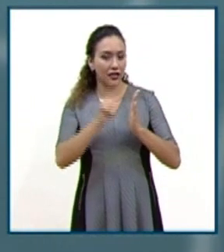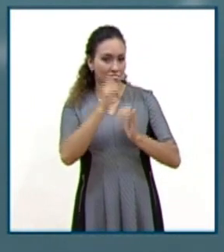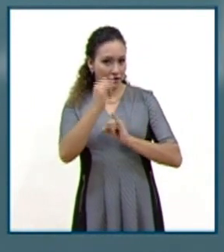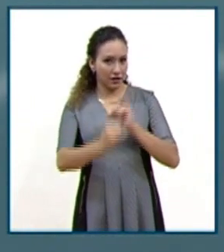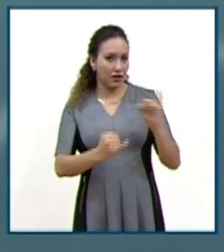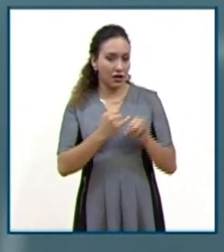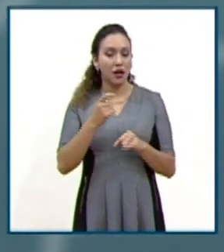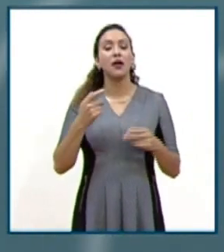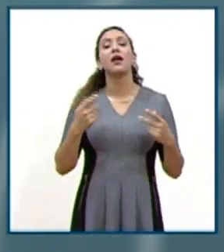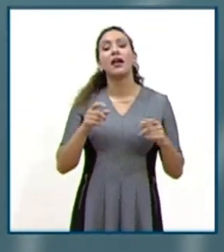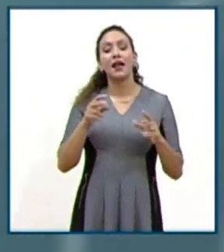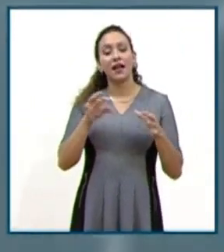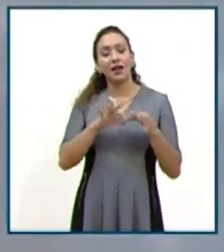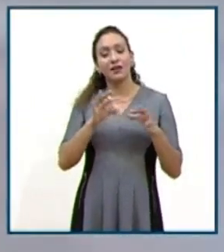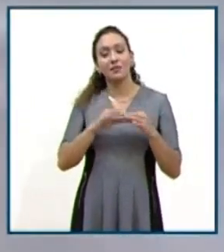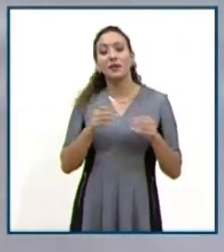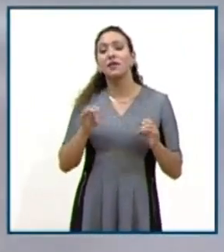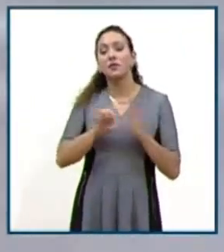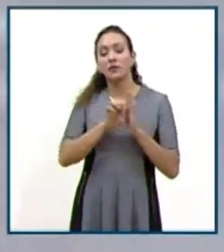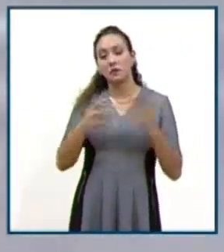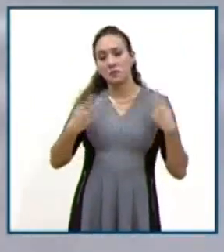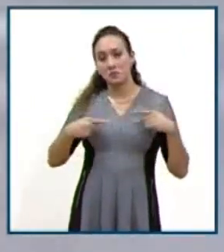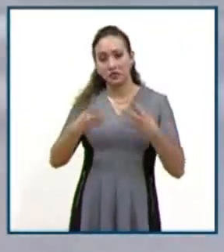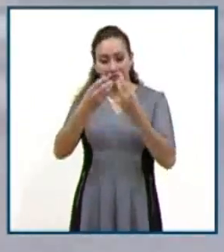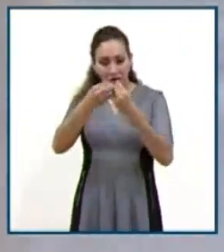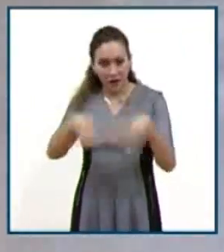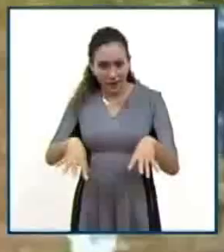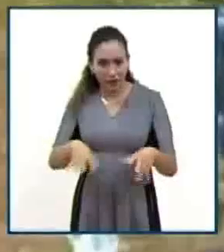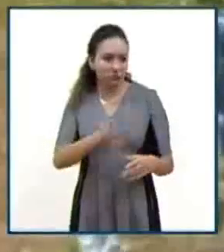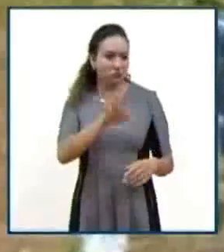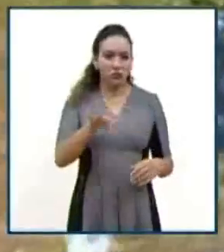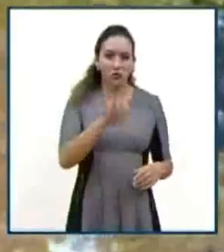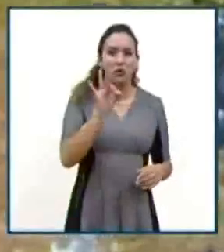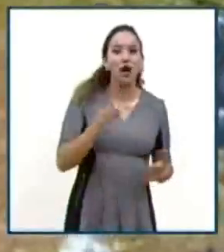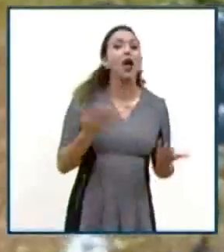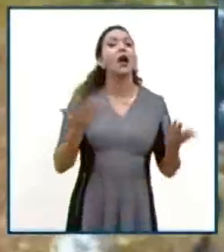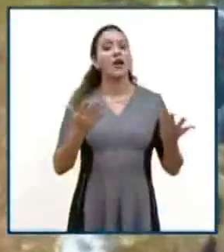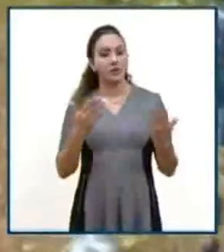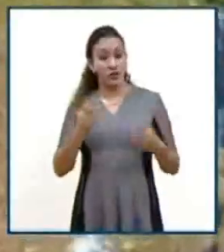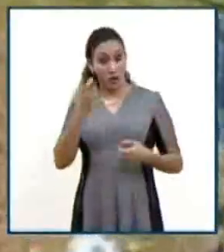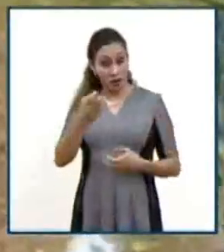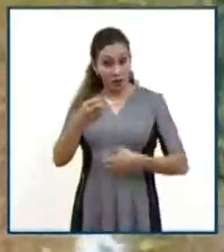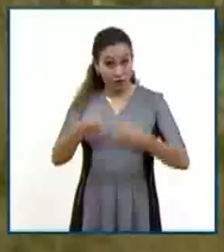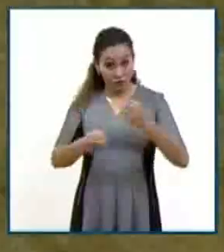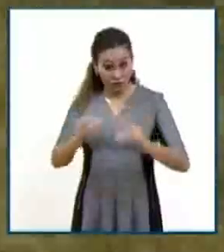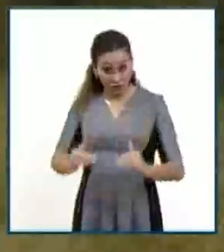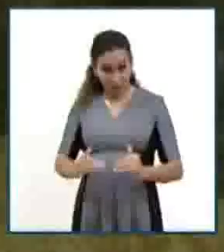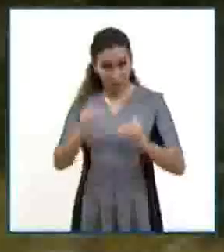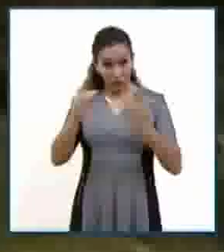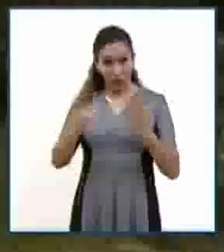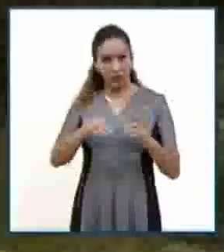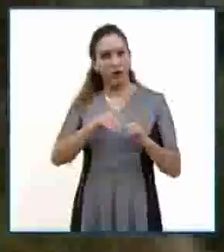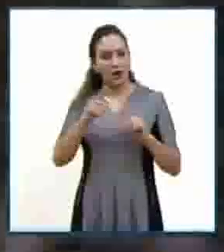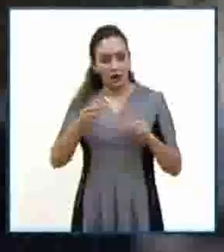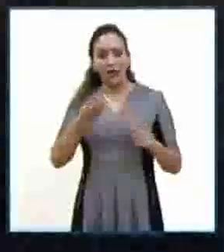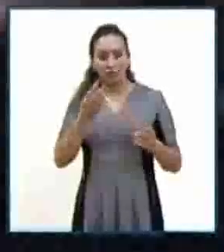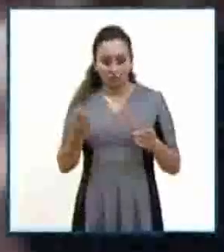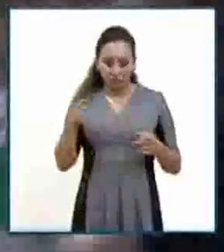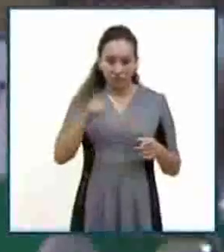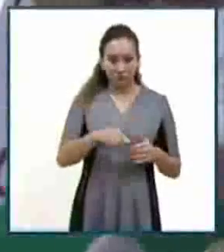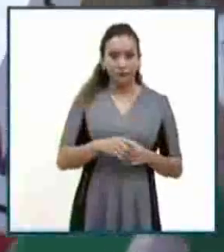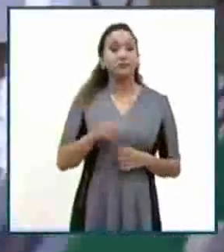de diputado por el principio de mayoría relativa en un distrito uninominal, las irregularidades debían acreditarse